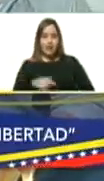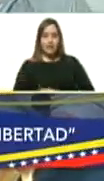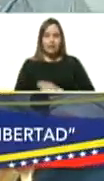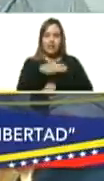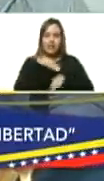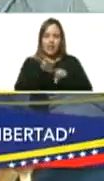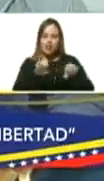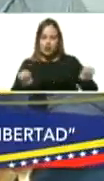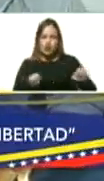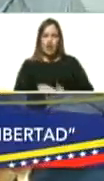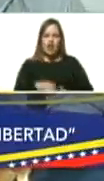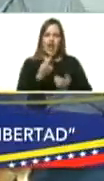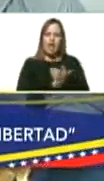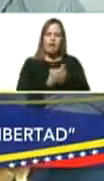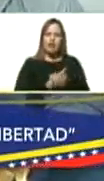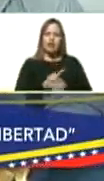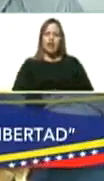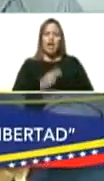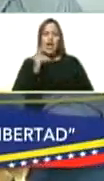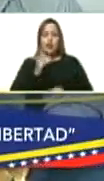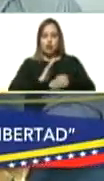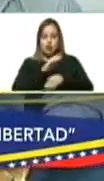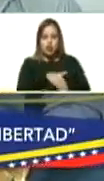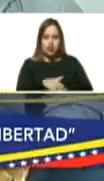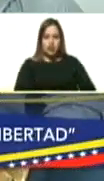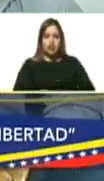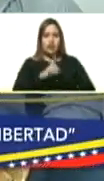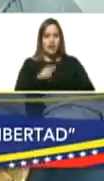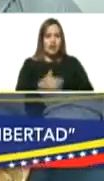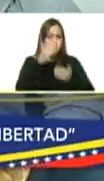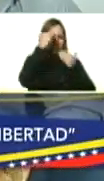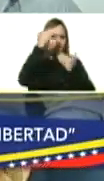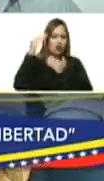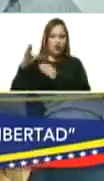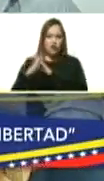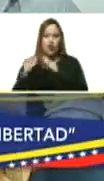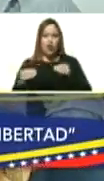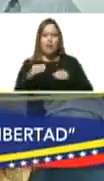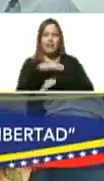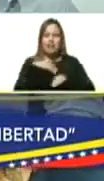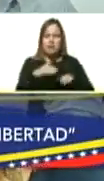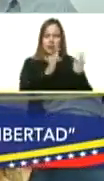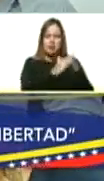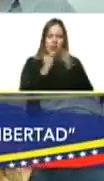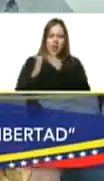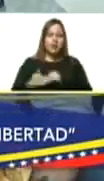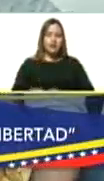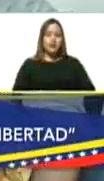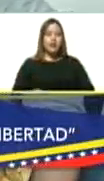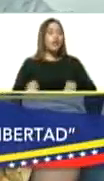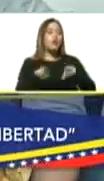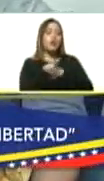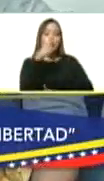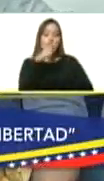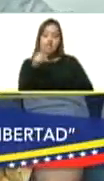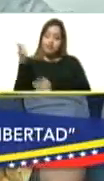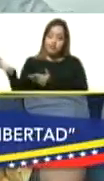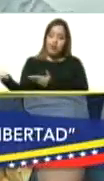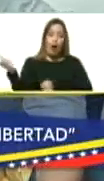ministro Ildemaro. Aprovecho de saludarlos a ustedes también. Así, presidente, como lo decía nuestro gobernador, como lo